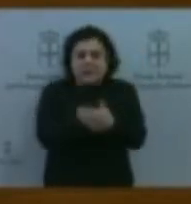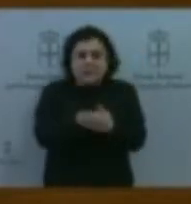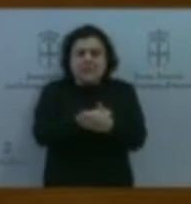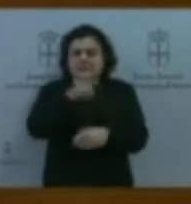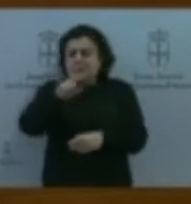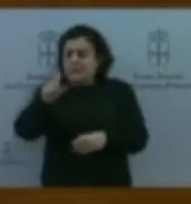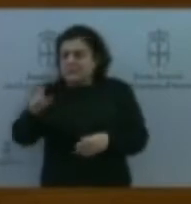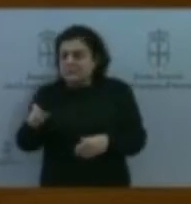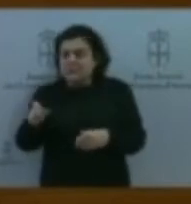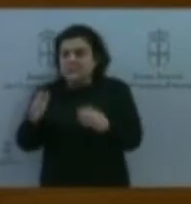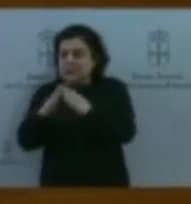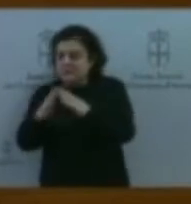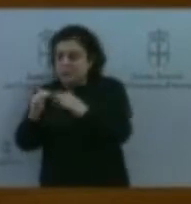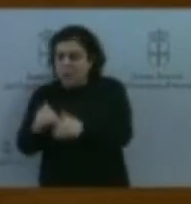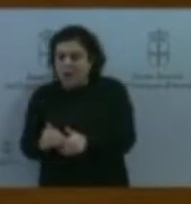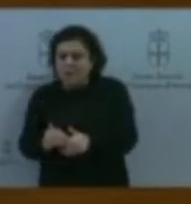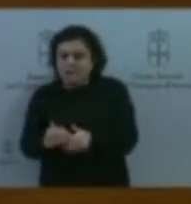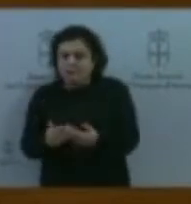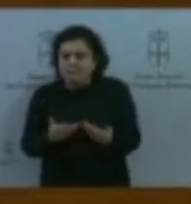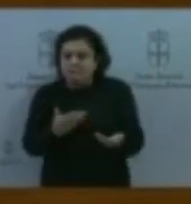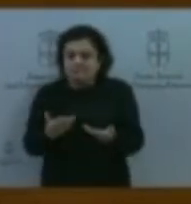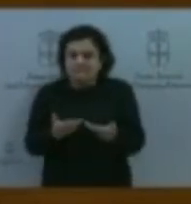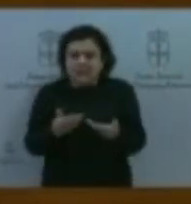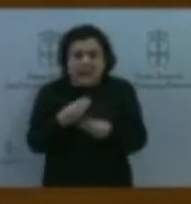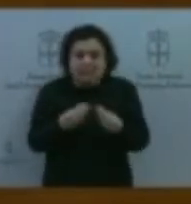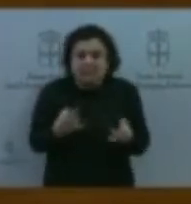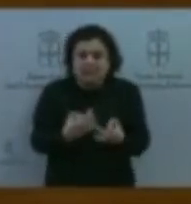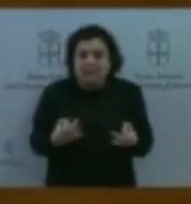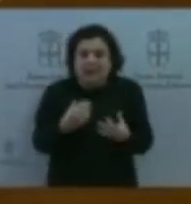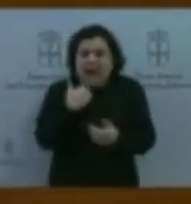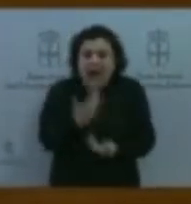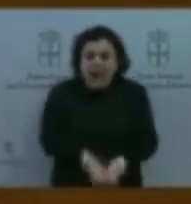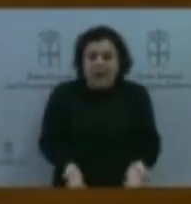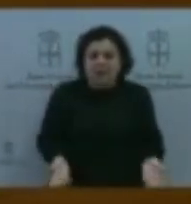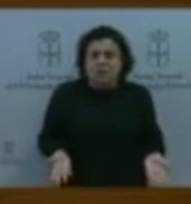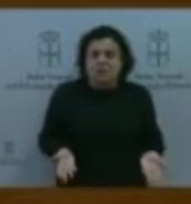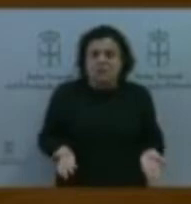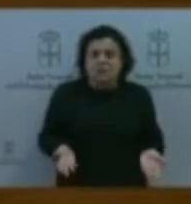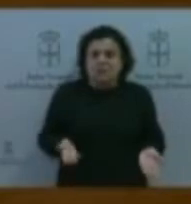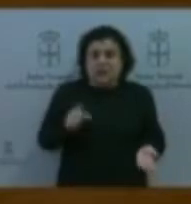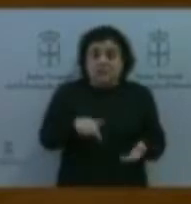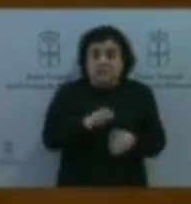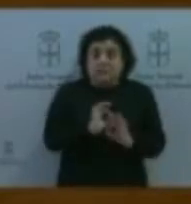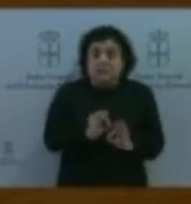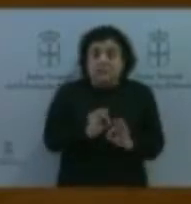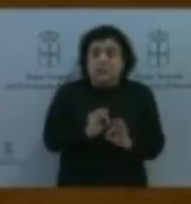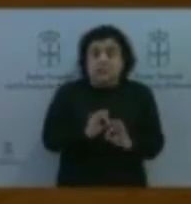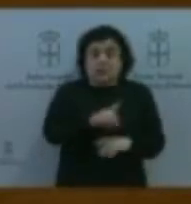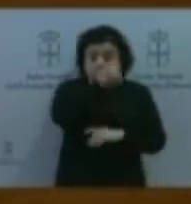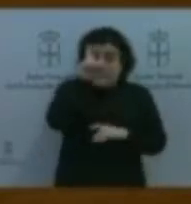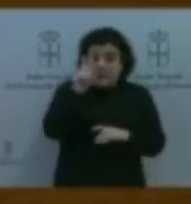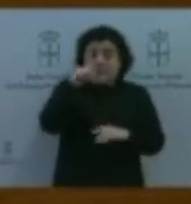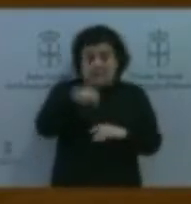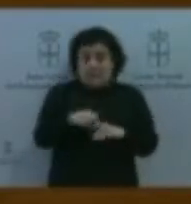actuar de alguna manera. Alquileres que también suben. No suben como en Madrid o Barcelona, pero también suben en Asturias. Y usted